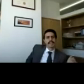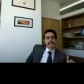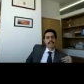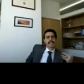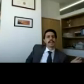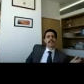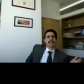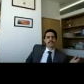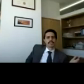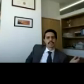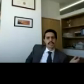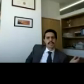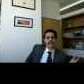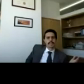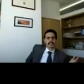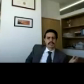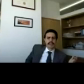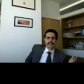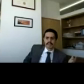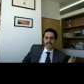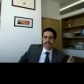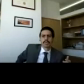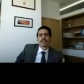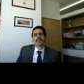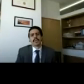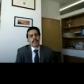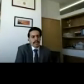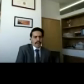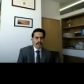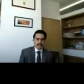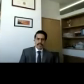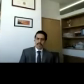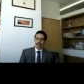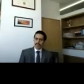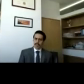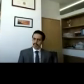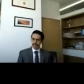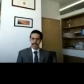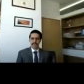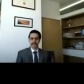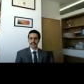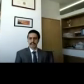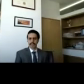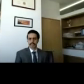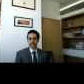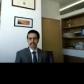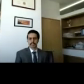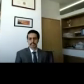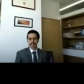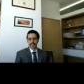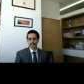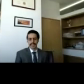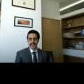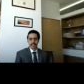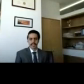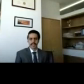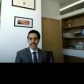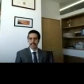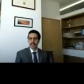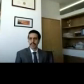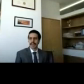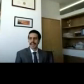6 meses, tienen obligación ustedes de presentar ese aviso. Luego, los avisos en ceros. En